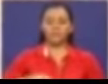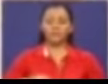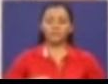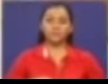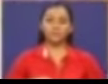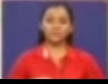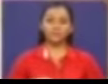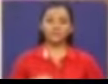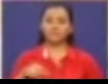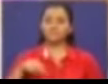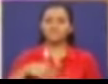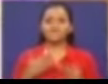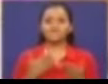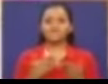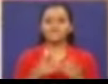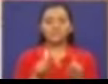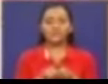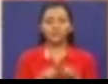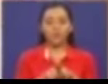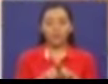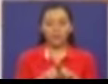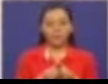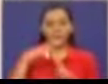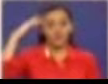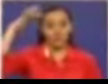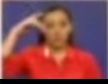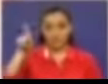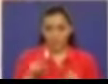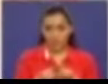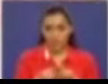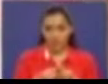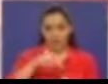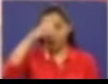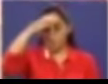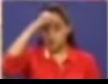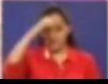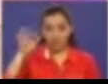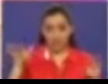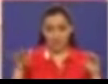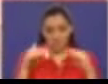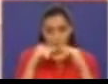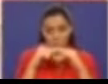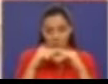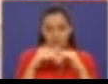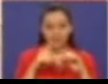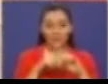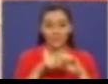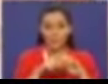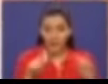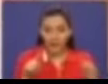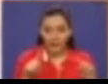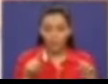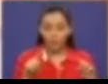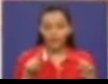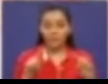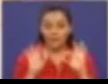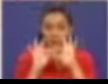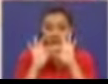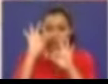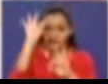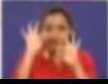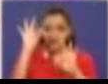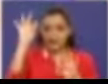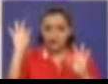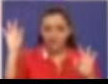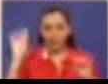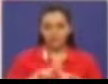comparativa para los mismos conceptos. Entonces, algunas veces hay que considerar todo el Estado para poder hacer comparaciones y